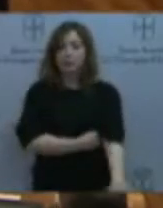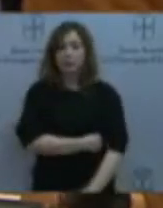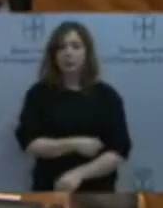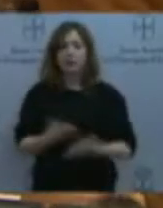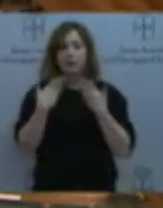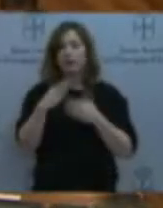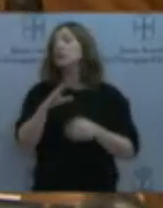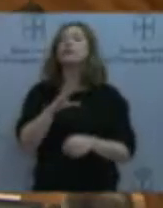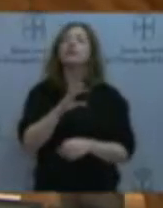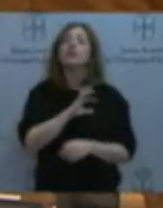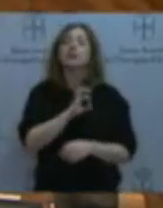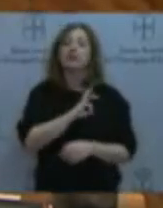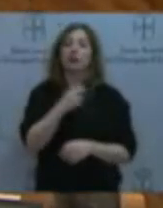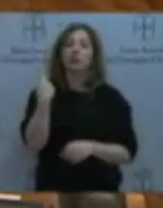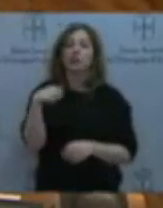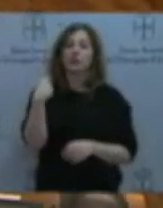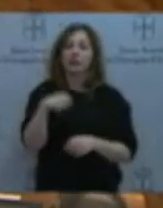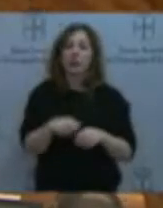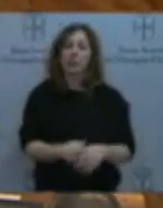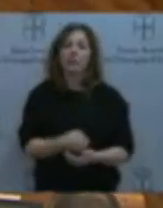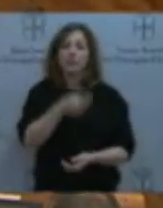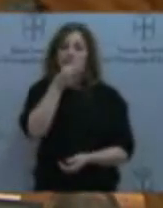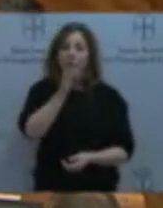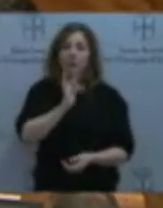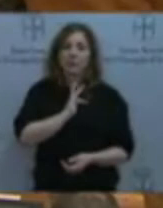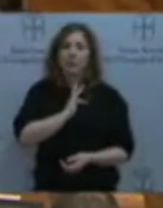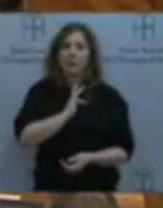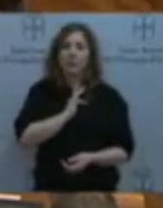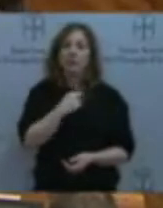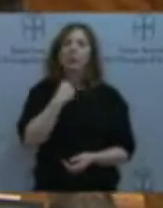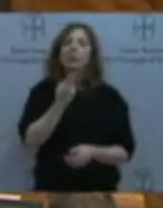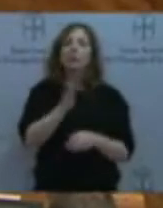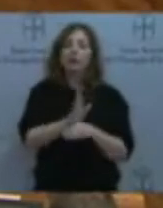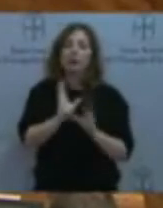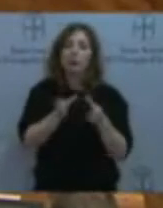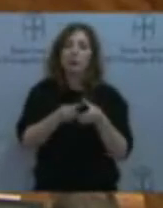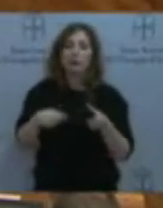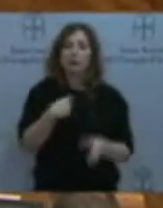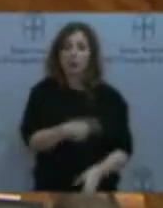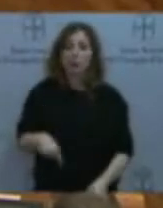Gracias, señor presidente. Tiene la palabra el portavoz del Grupo Podemos.